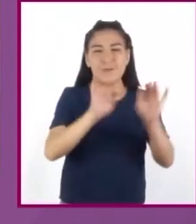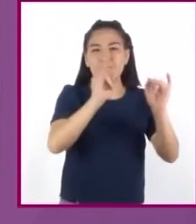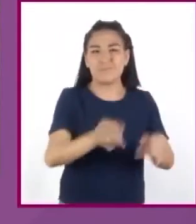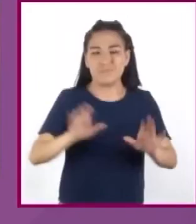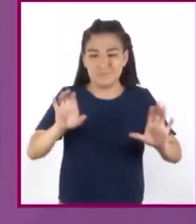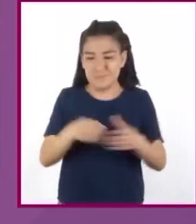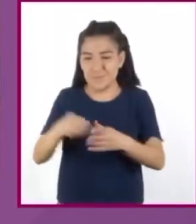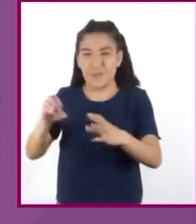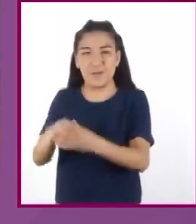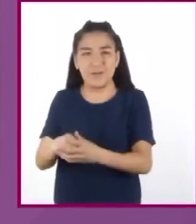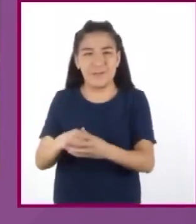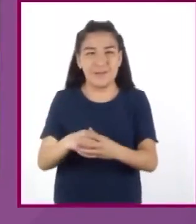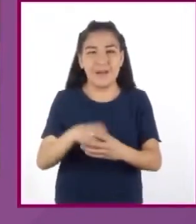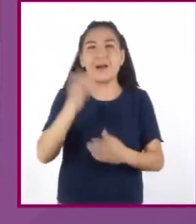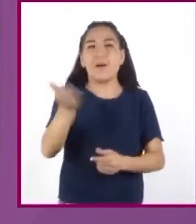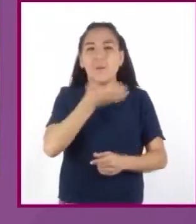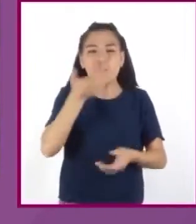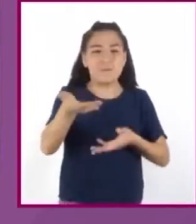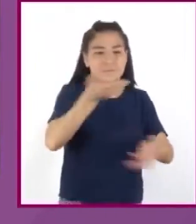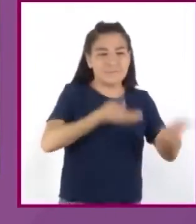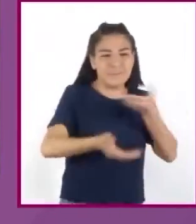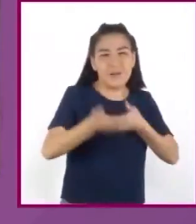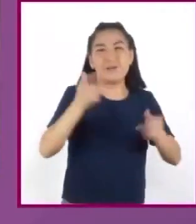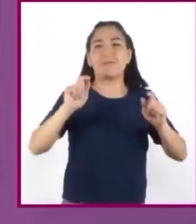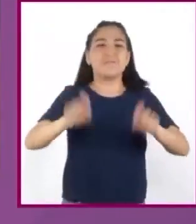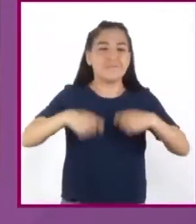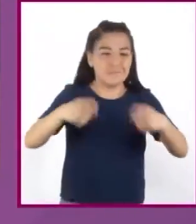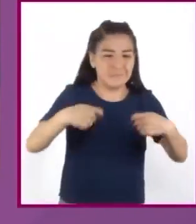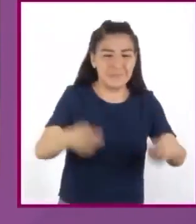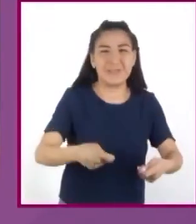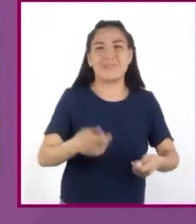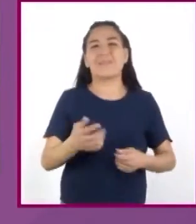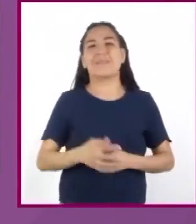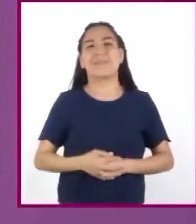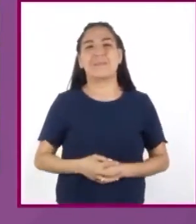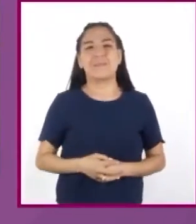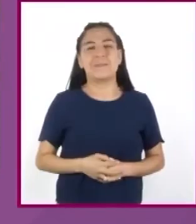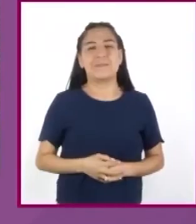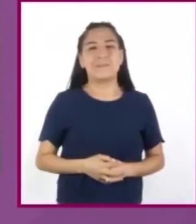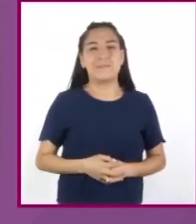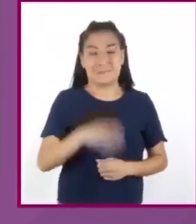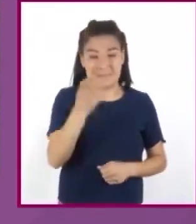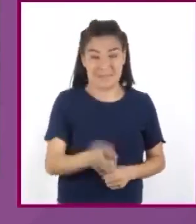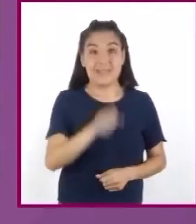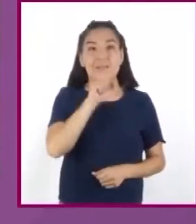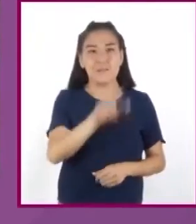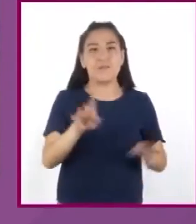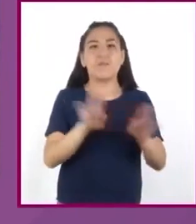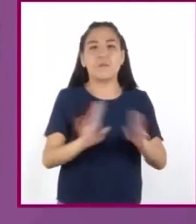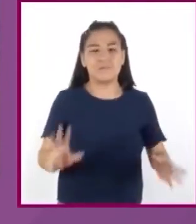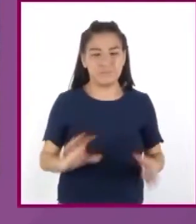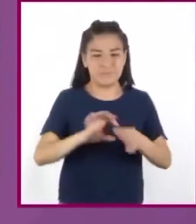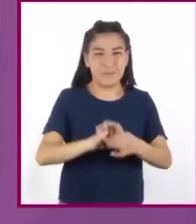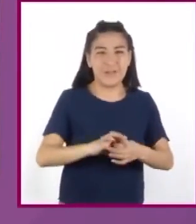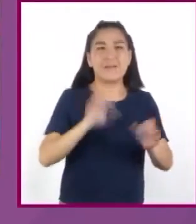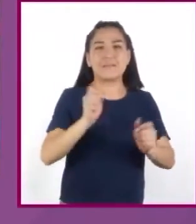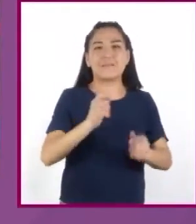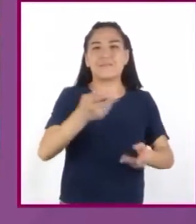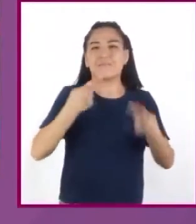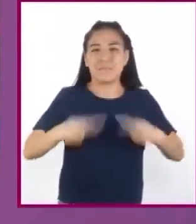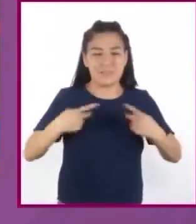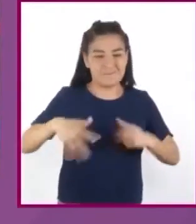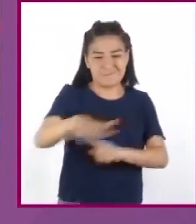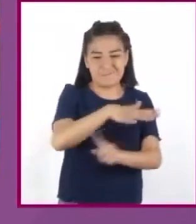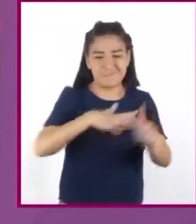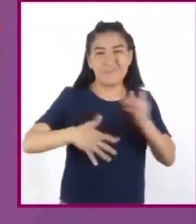una comunidad, con la que se comparten costumbres y tradiciones. Es también un lazo de socialización y comunicación